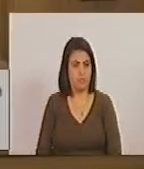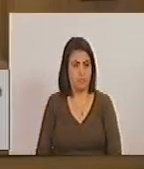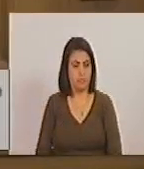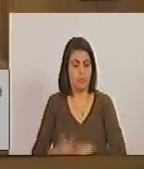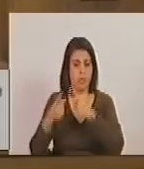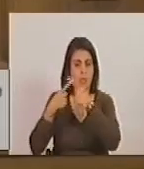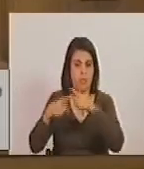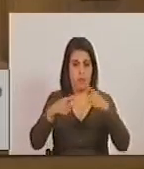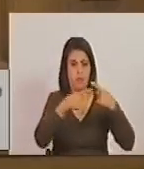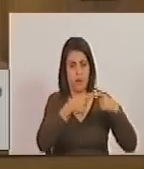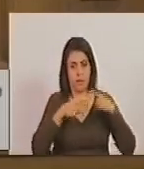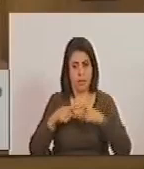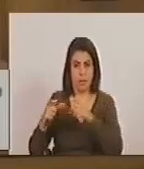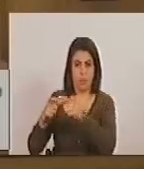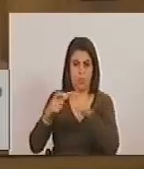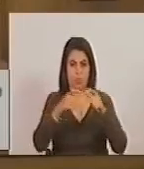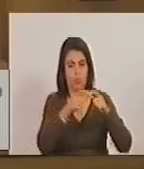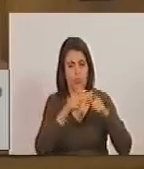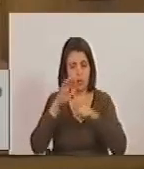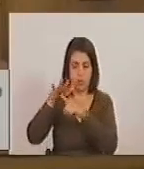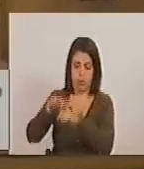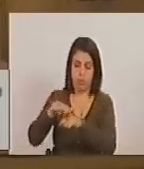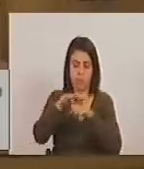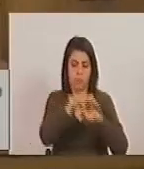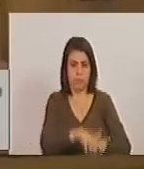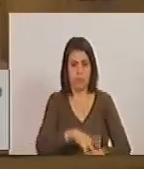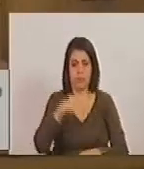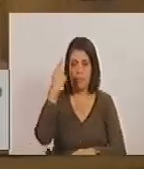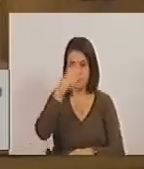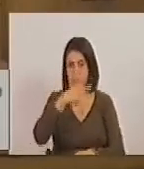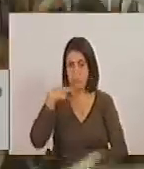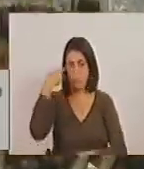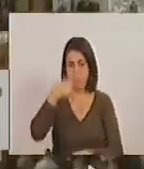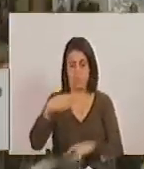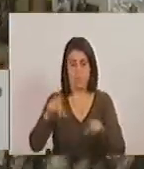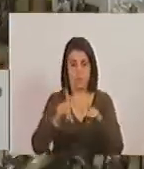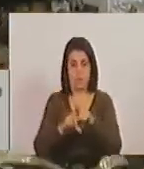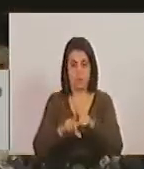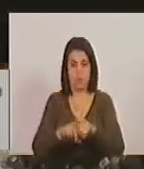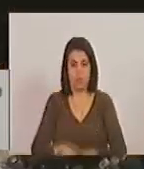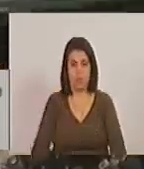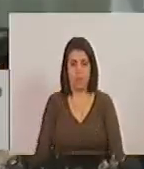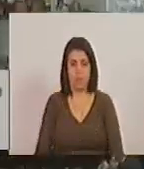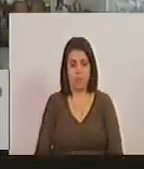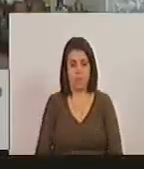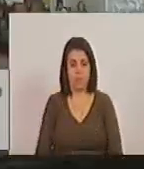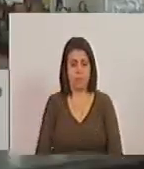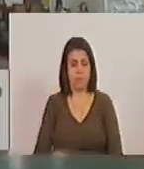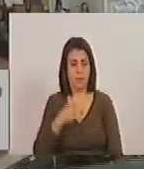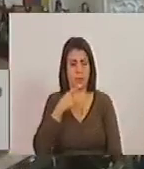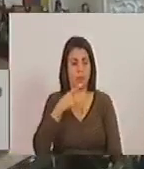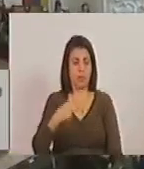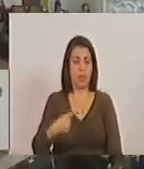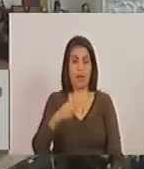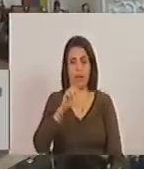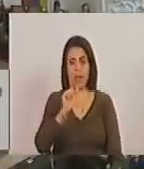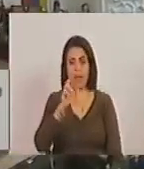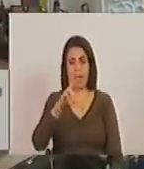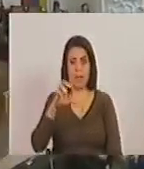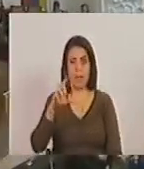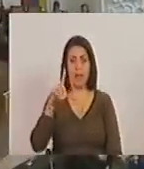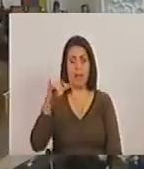disparidades étnicas, discriminaciones y raciales. Así lo expresó Argelia